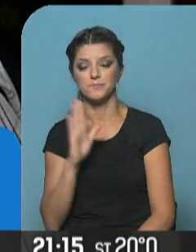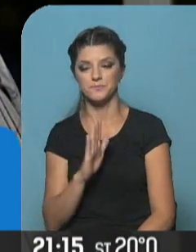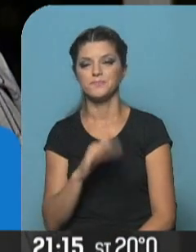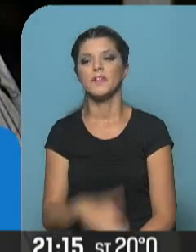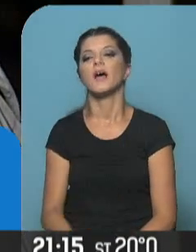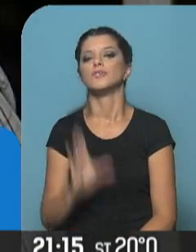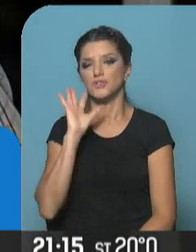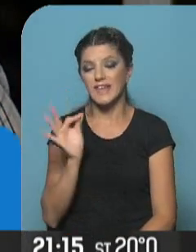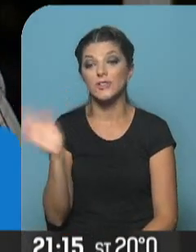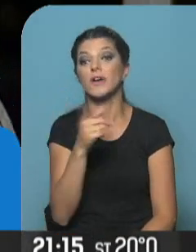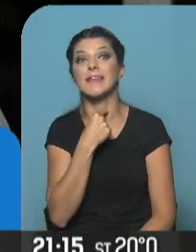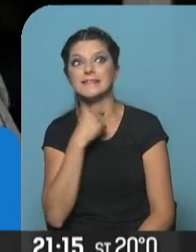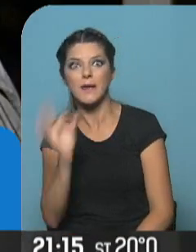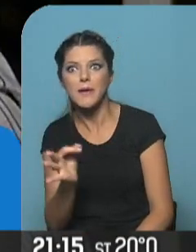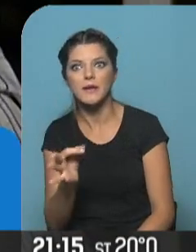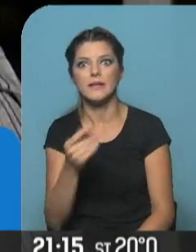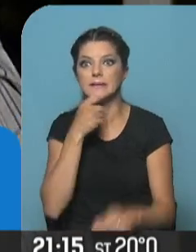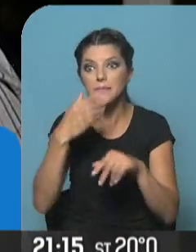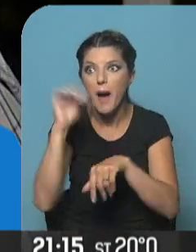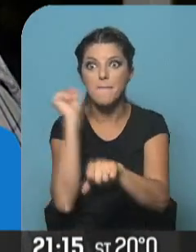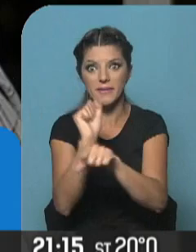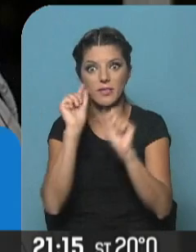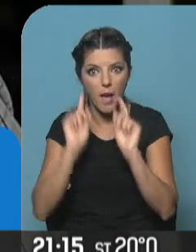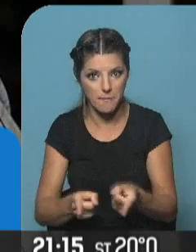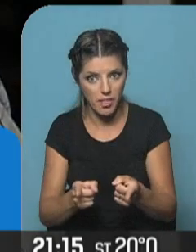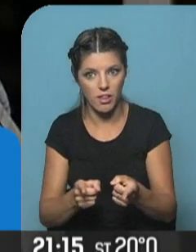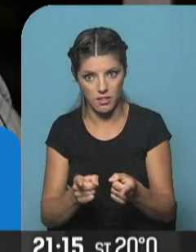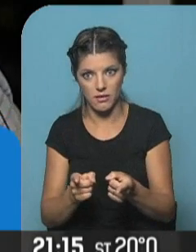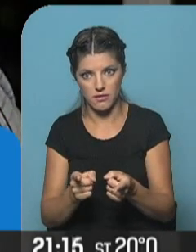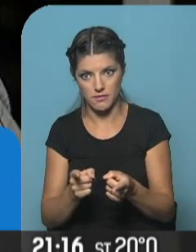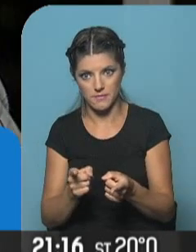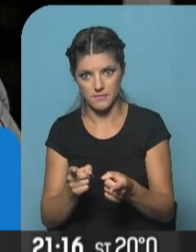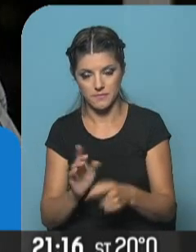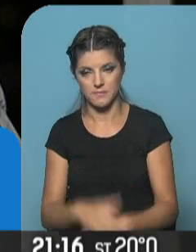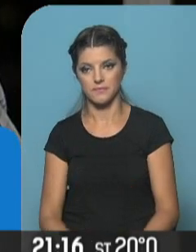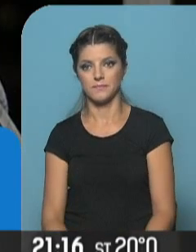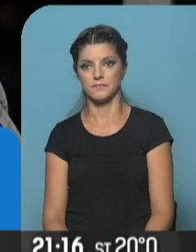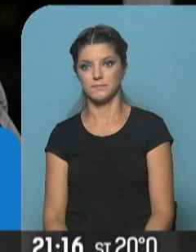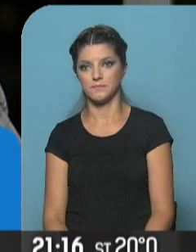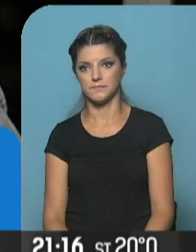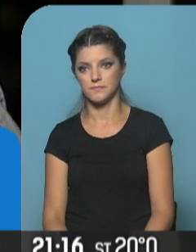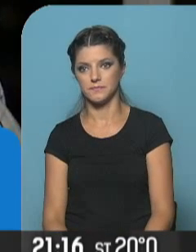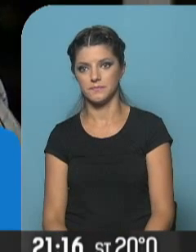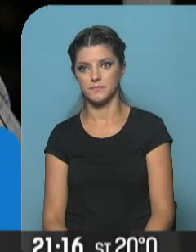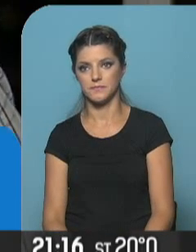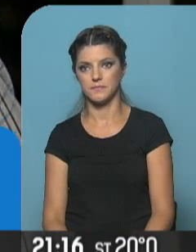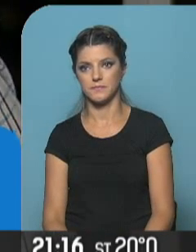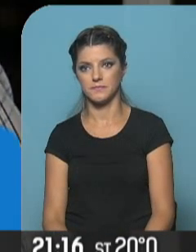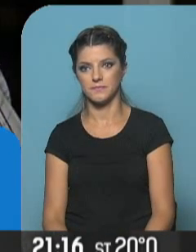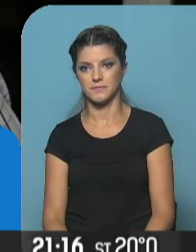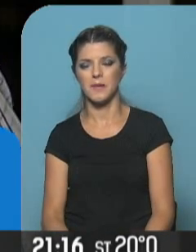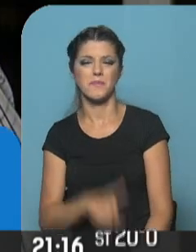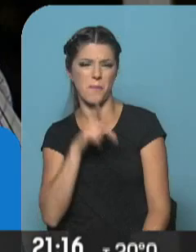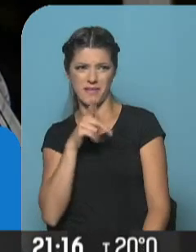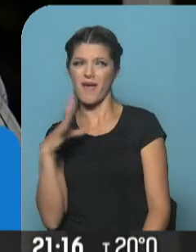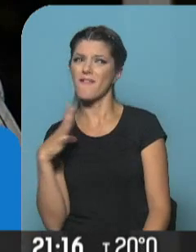atrae mucho la atención preguntar, y todo el mundo quiere saber cuál va a ser el destino penal de la expresidenta de la Nación. Ahora, yo creo que se